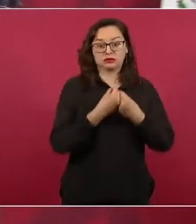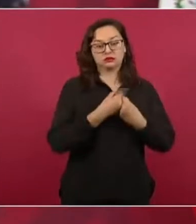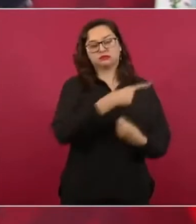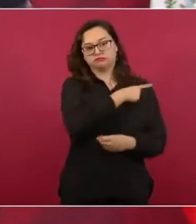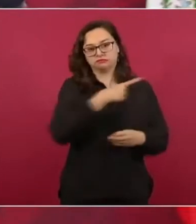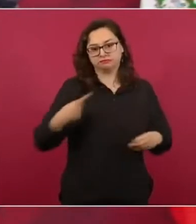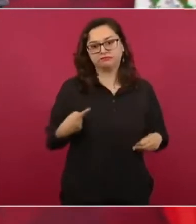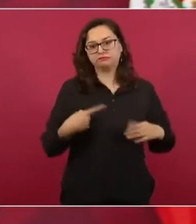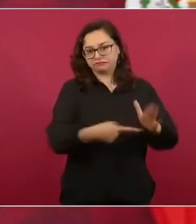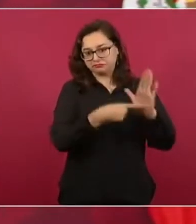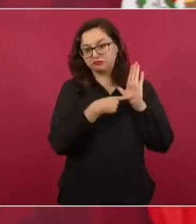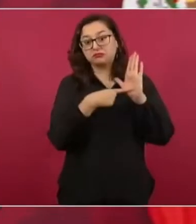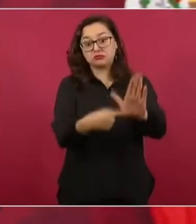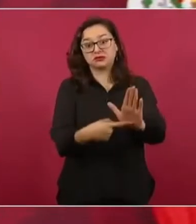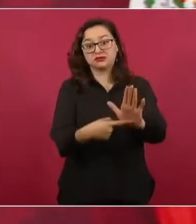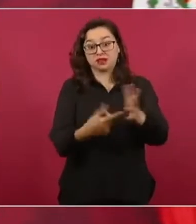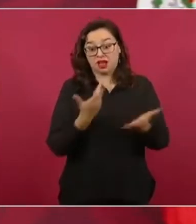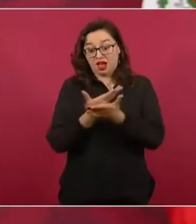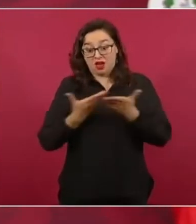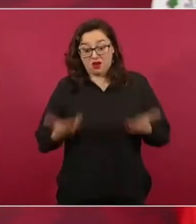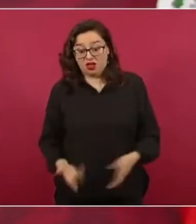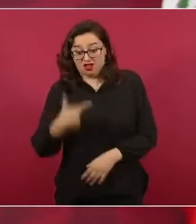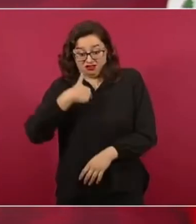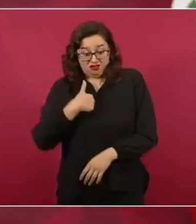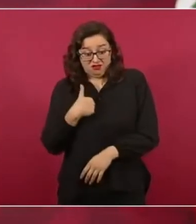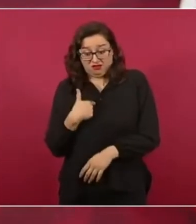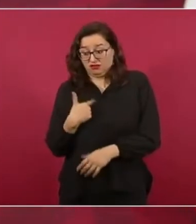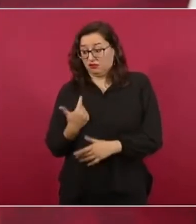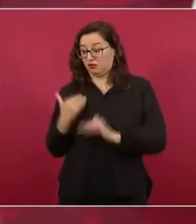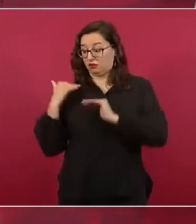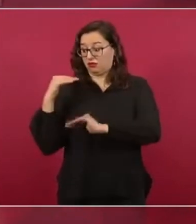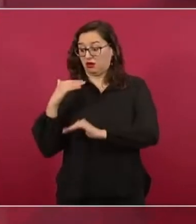revirtiendo en la medida de lo posible